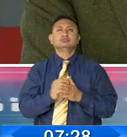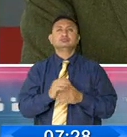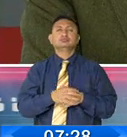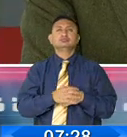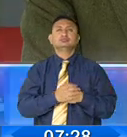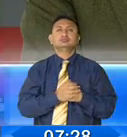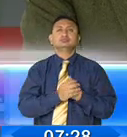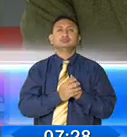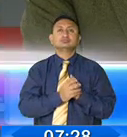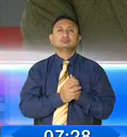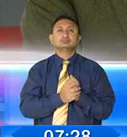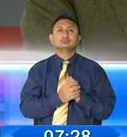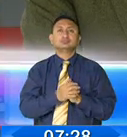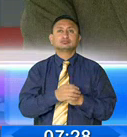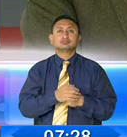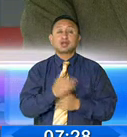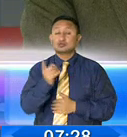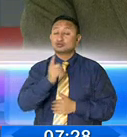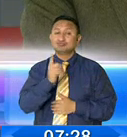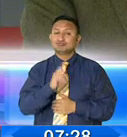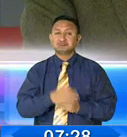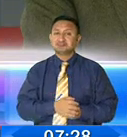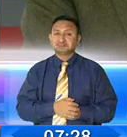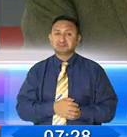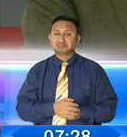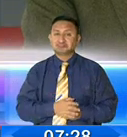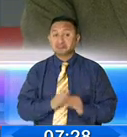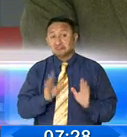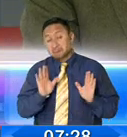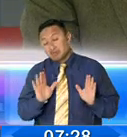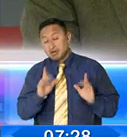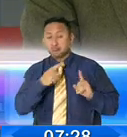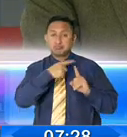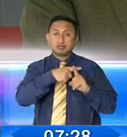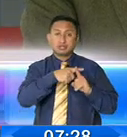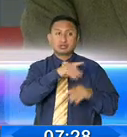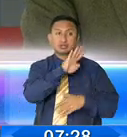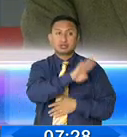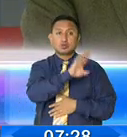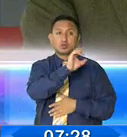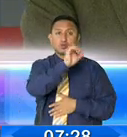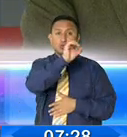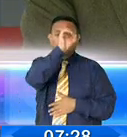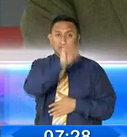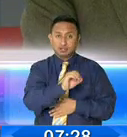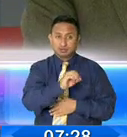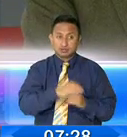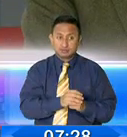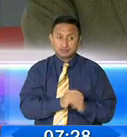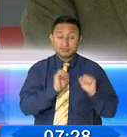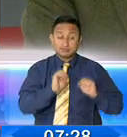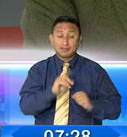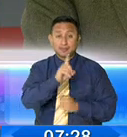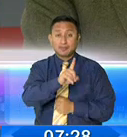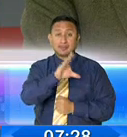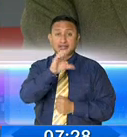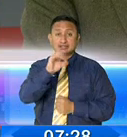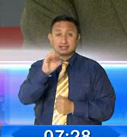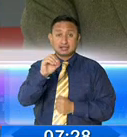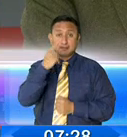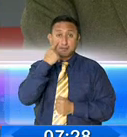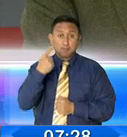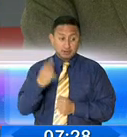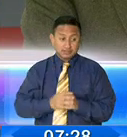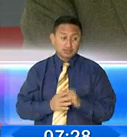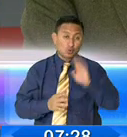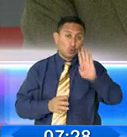No, esa es la punta del iceberg. Tenemos una positividad del 40%, es decir, de cada 100 pruebas, 40 salen